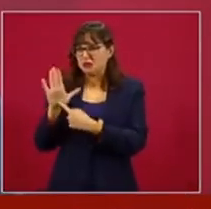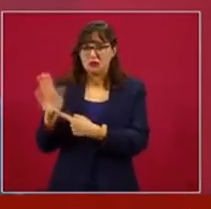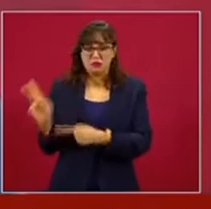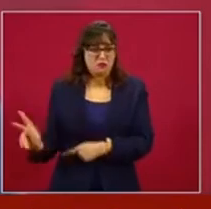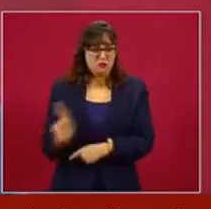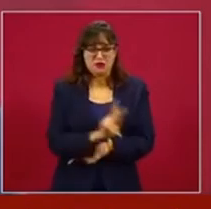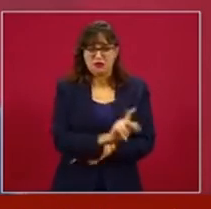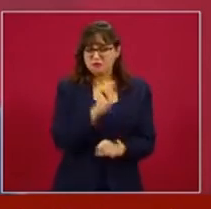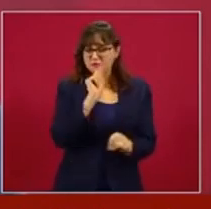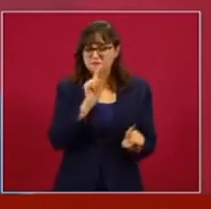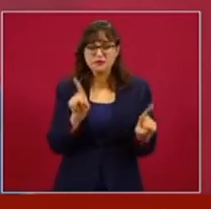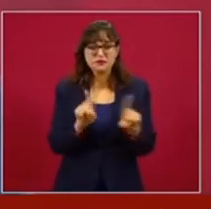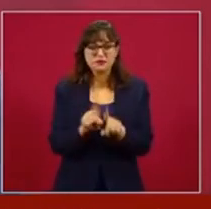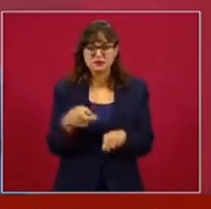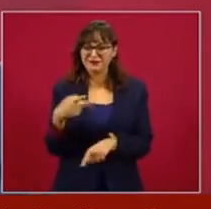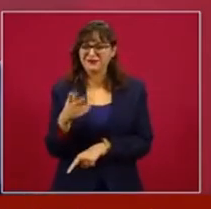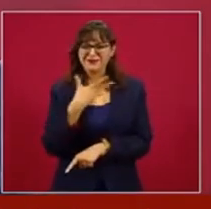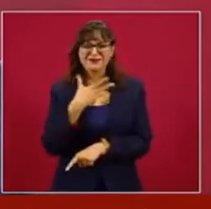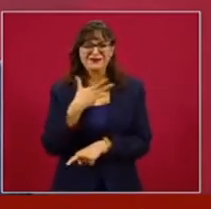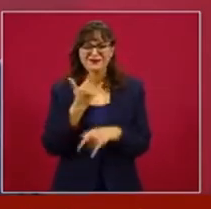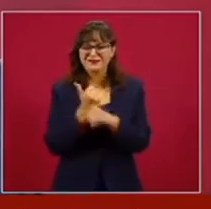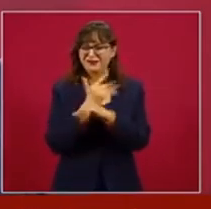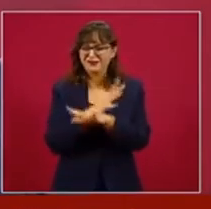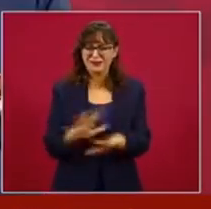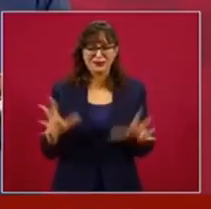Ayer salió una carta